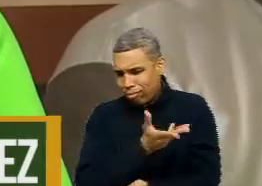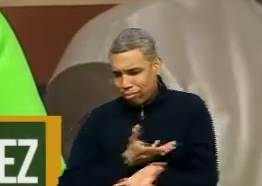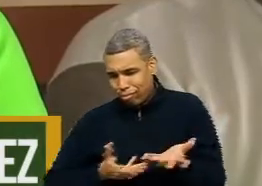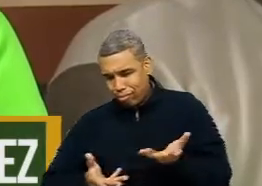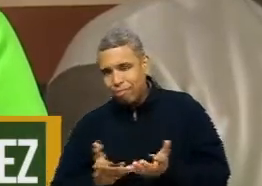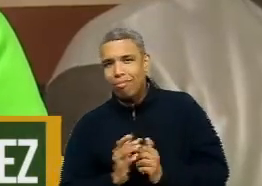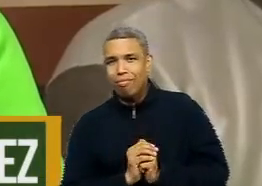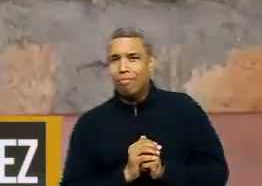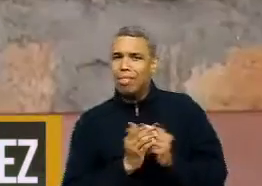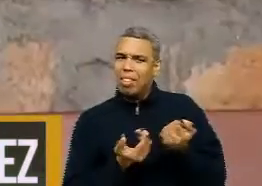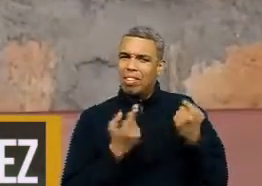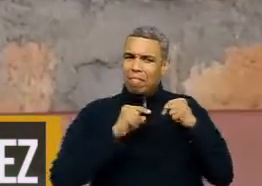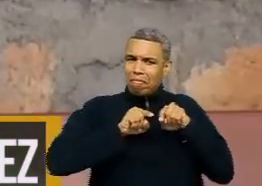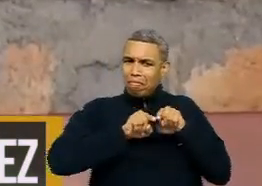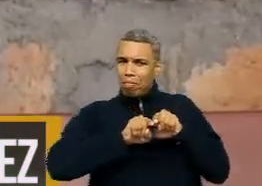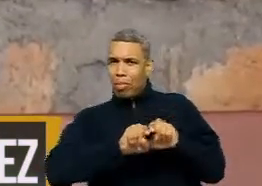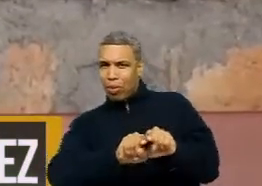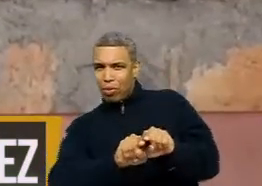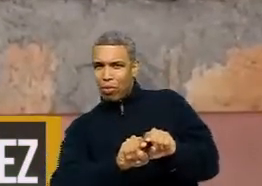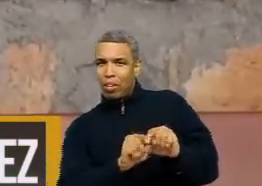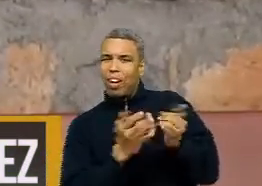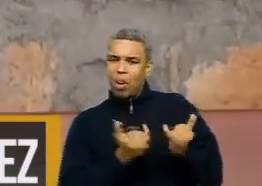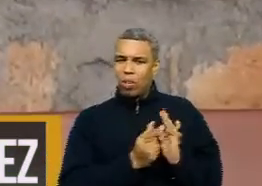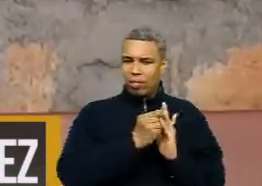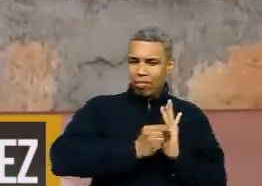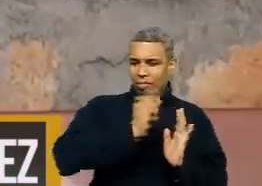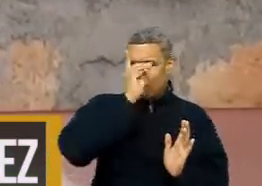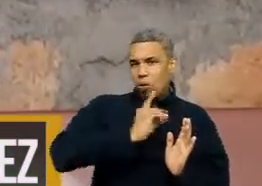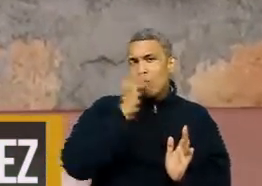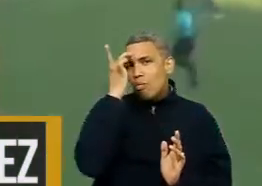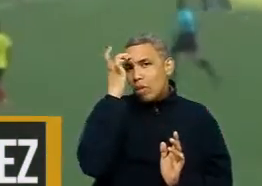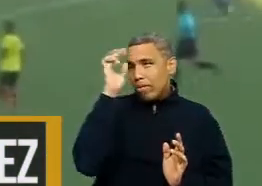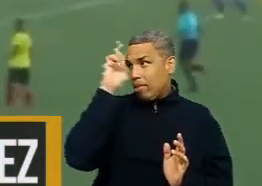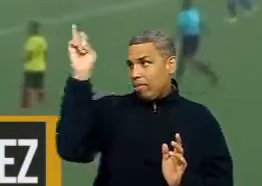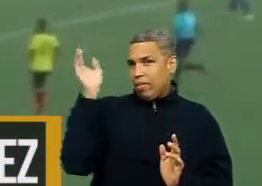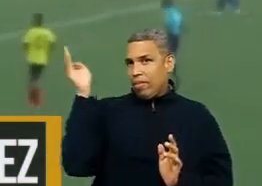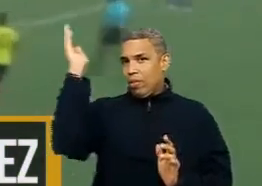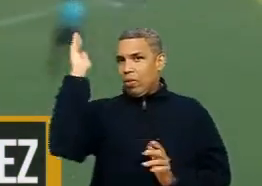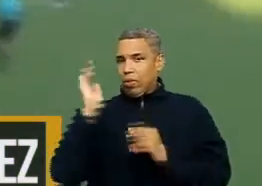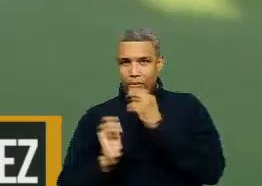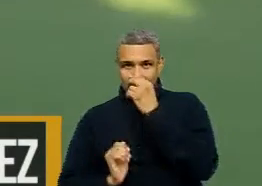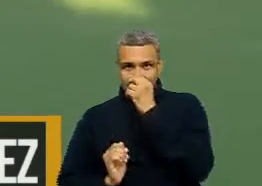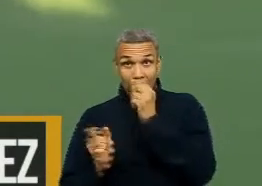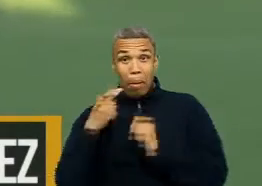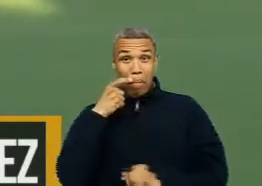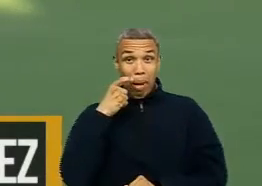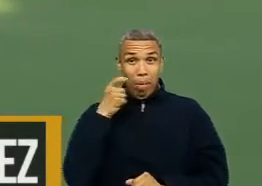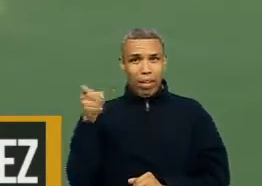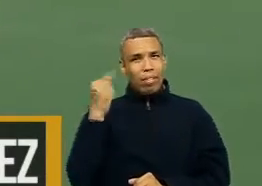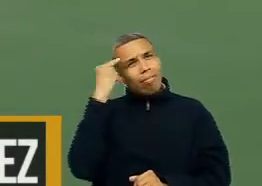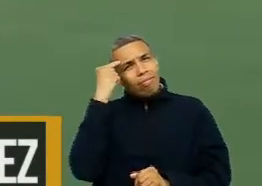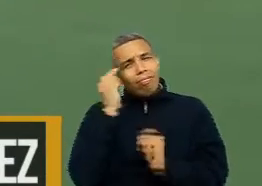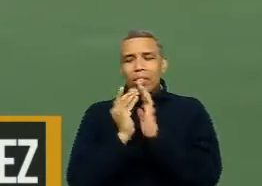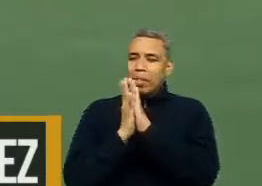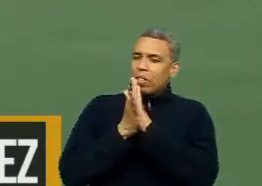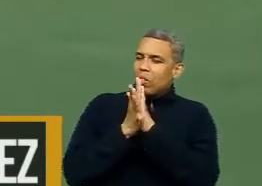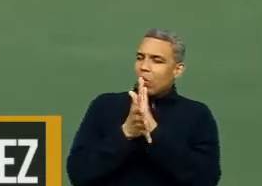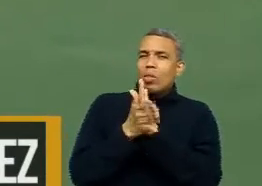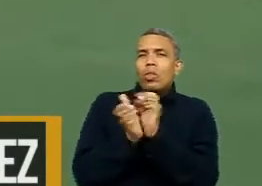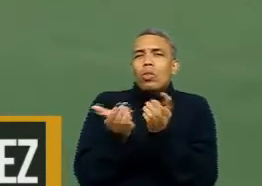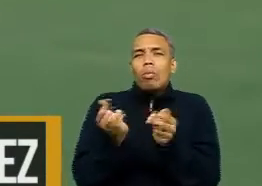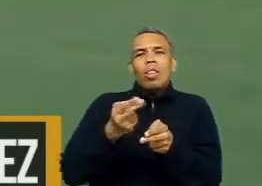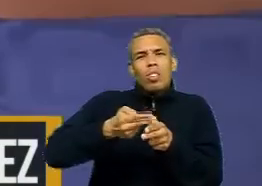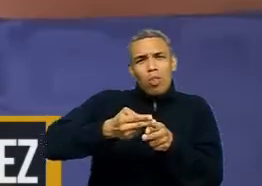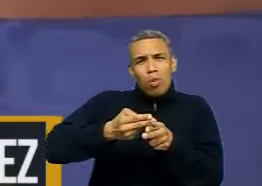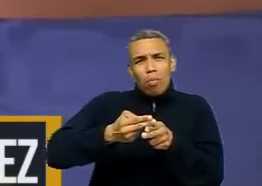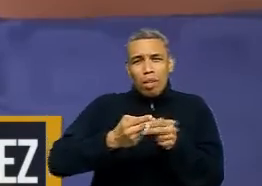estar en paz con Dios. El padre recuerda todo lo que transitó su hijo para llegar a un paso de la gloria, e incluso nos habla de dónde sacó el nombre de Michael Knight.